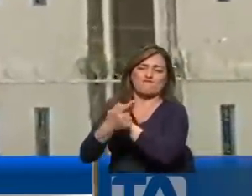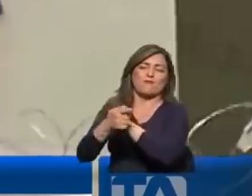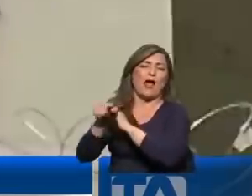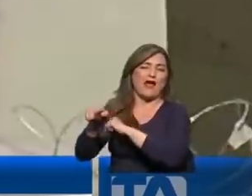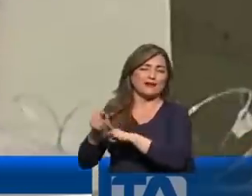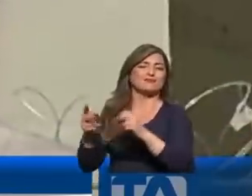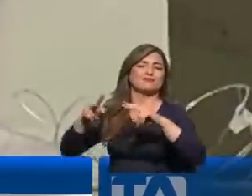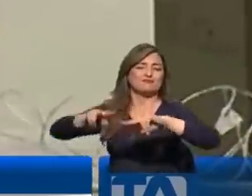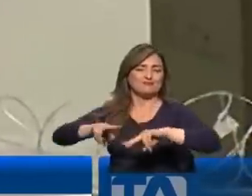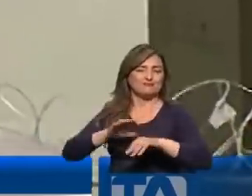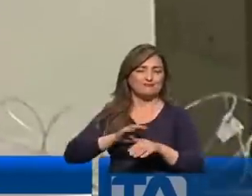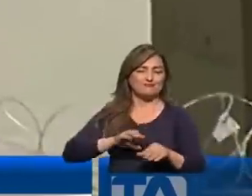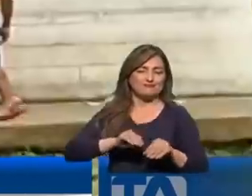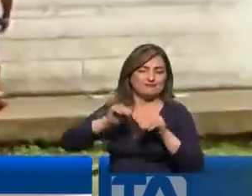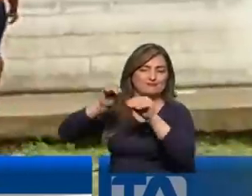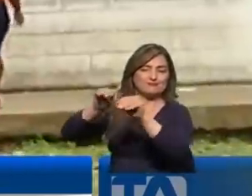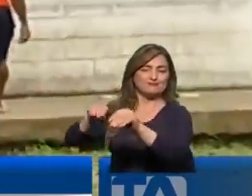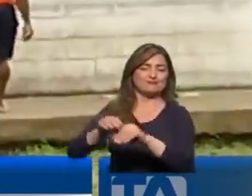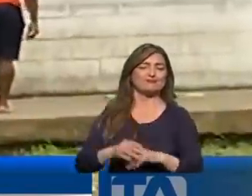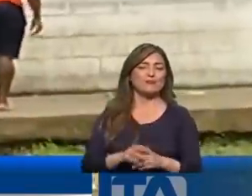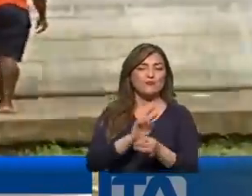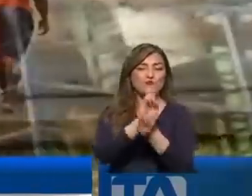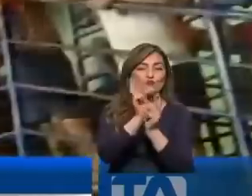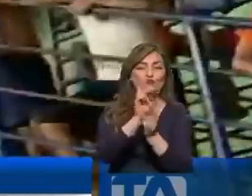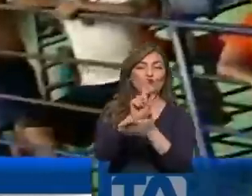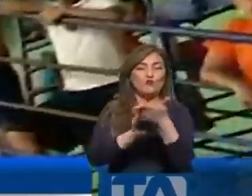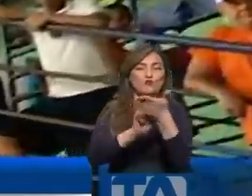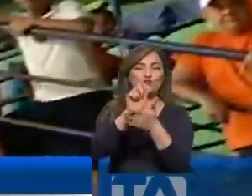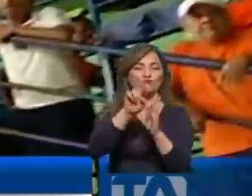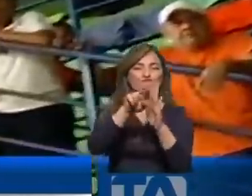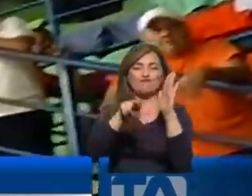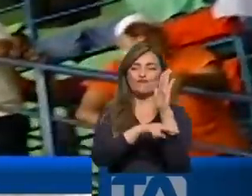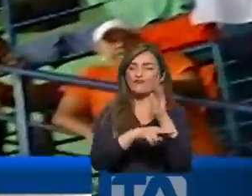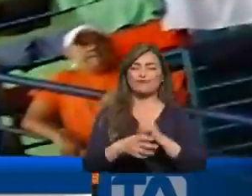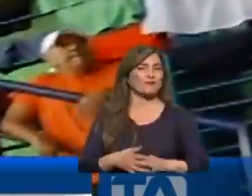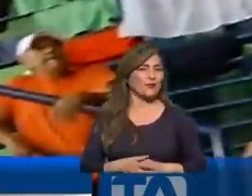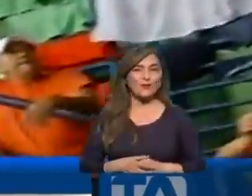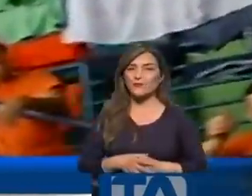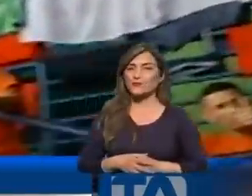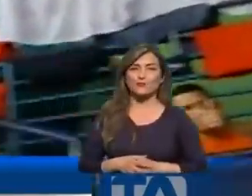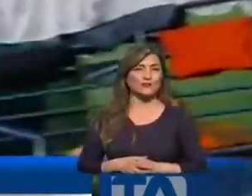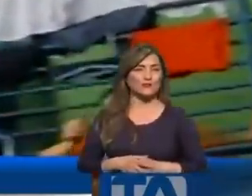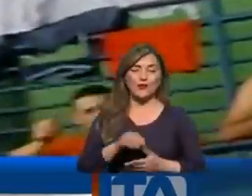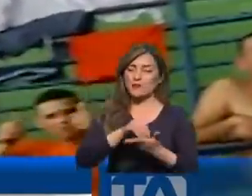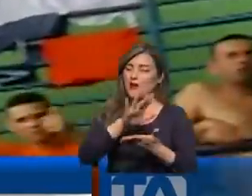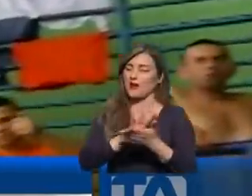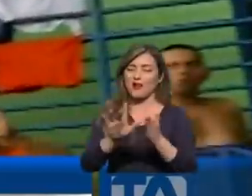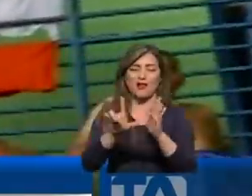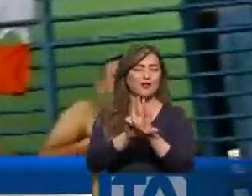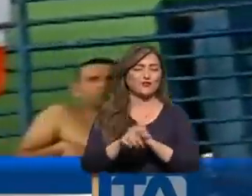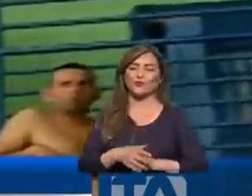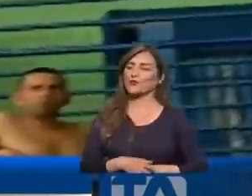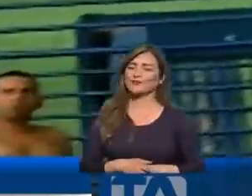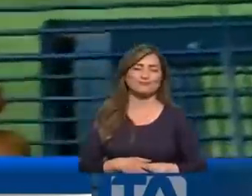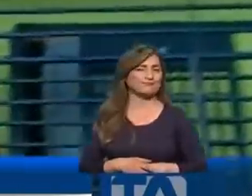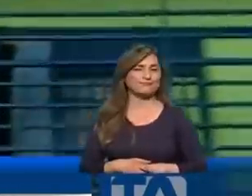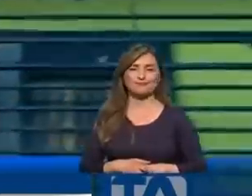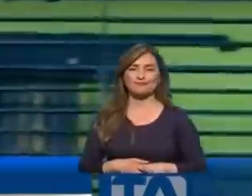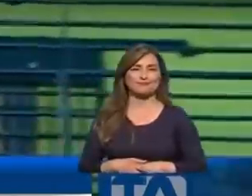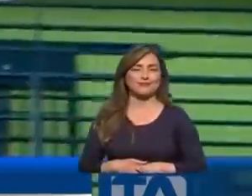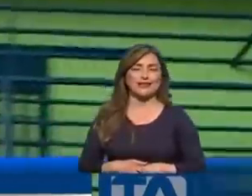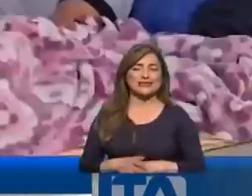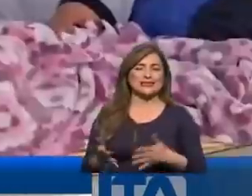bien se aprobaron las reformas, aún no hay un reglamento y por lo tanto no se puede aplicar la ley. Ambos